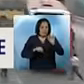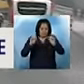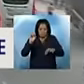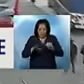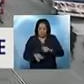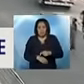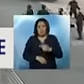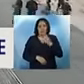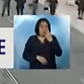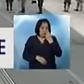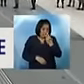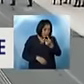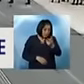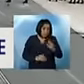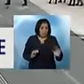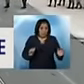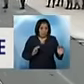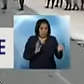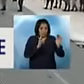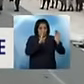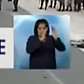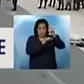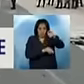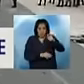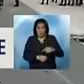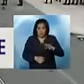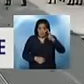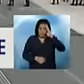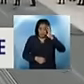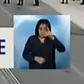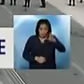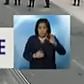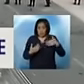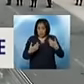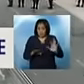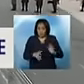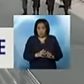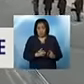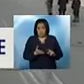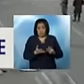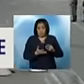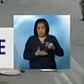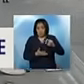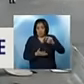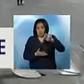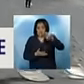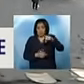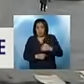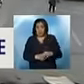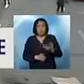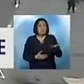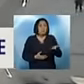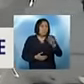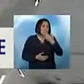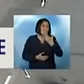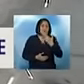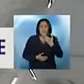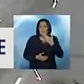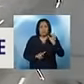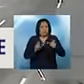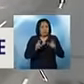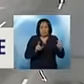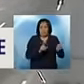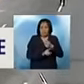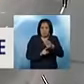Y si vemos a la altura del cerro, que está también ahí donde la policía, por supuesto, ya vemos que está subiendo para tratar de identificar sobre todo a estos vándalos,